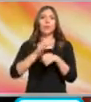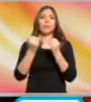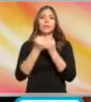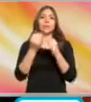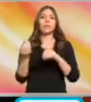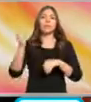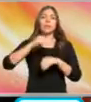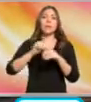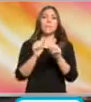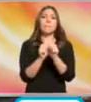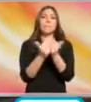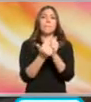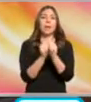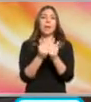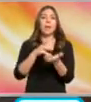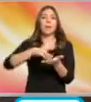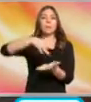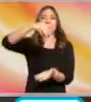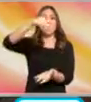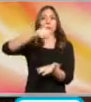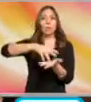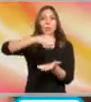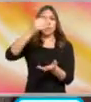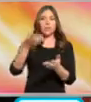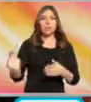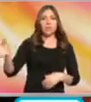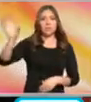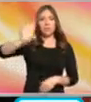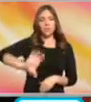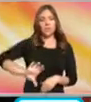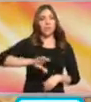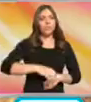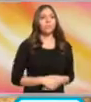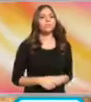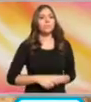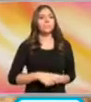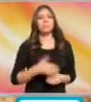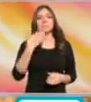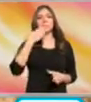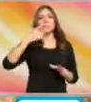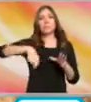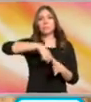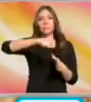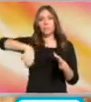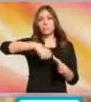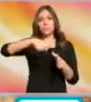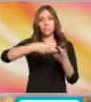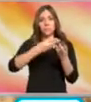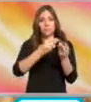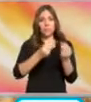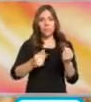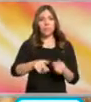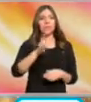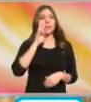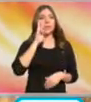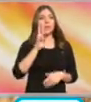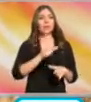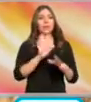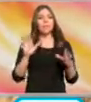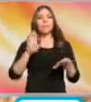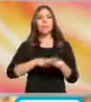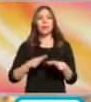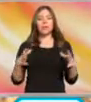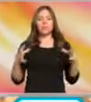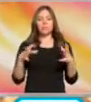un poco de pan molido. Ok, muy bien. Lo vamos a revolver y aquí si se dan cuenta comienza como que a compactarse